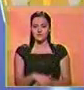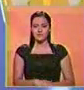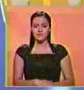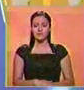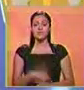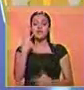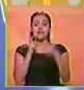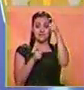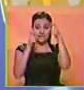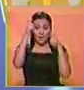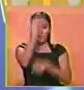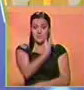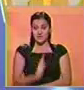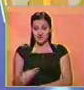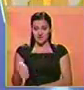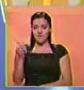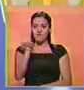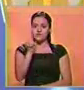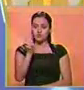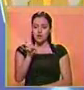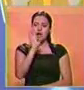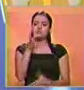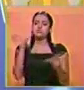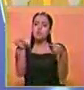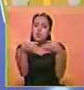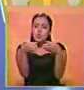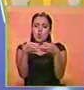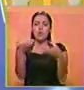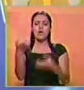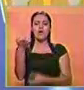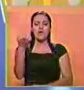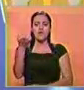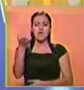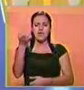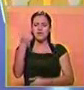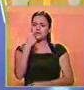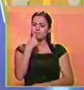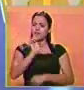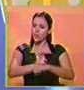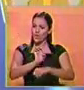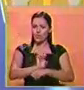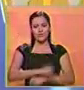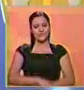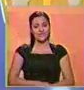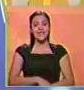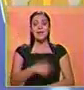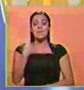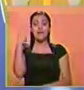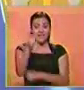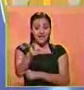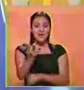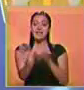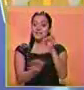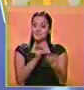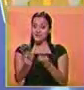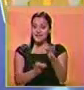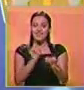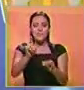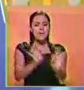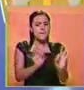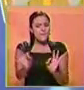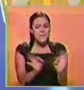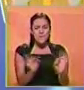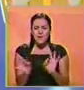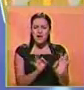de la República, Hugo Chávez, se reunió esta mañana en Ecuador con su homólogo Rafael Correa. Allí el primer mandatario nacional señaló que América Latina debe